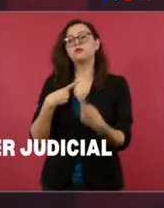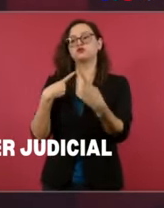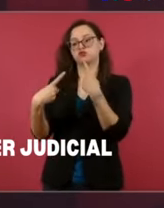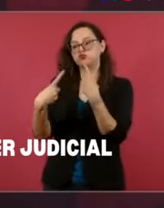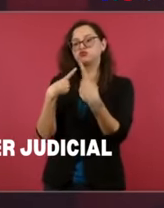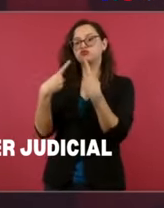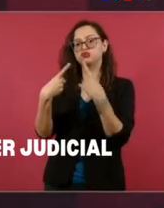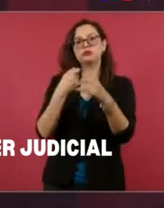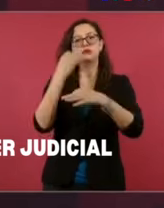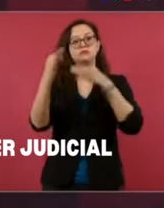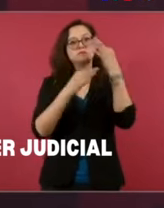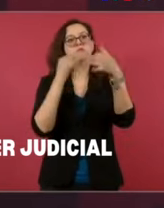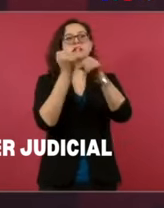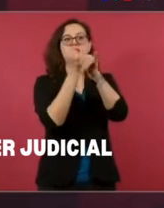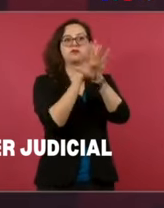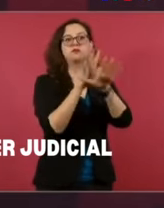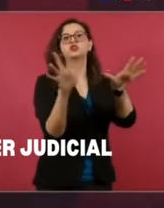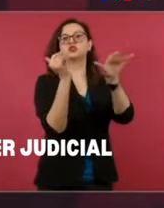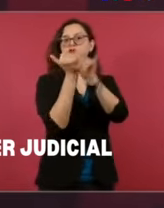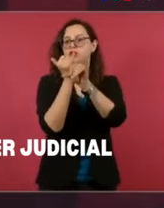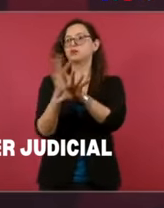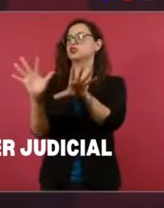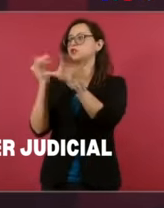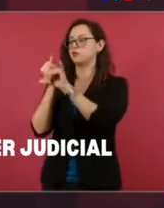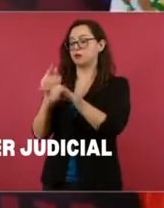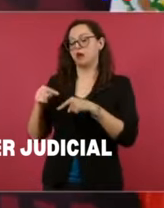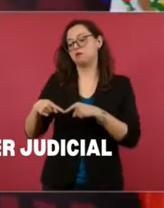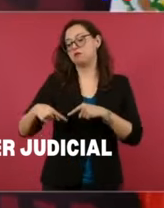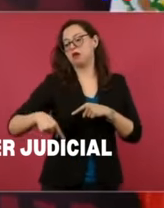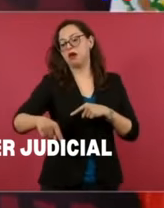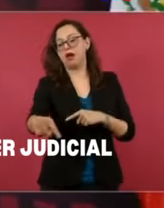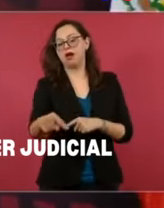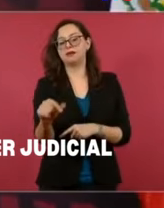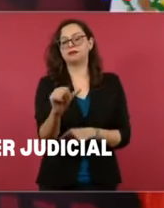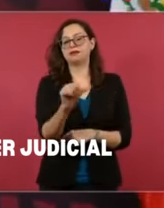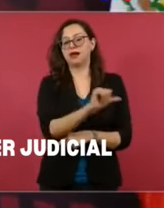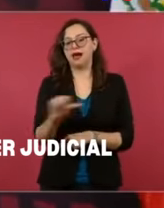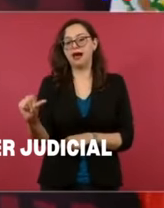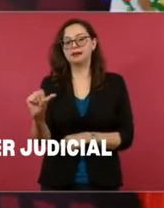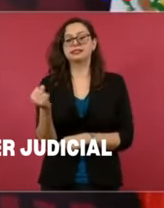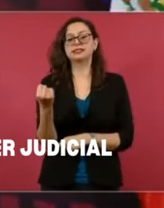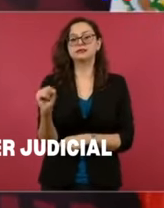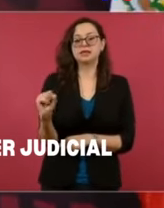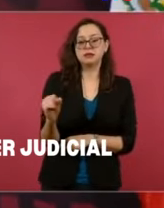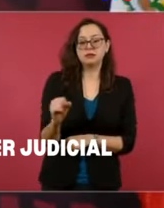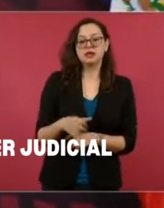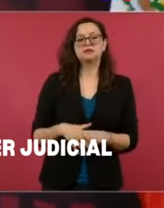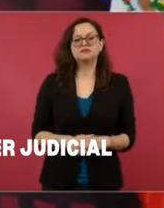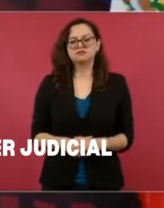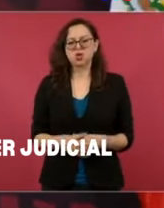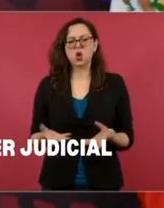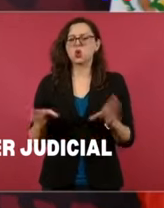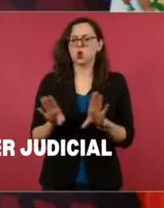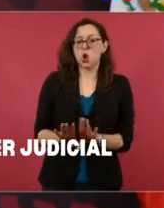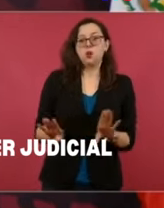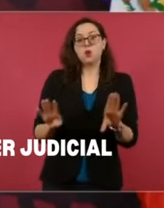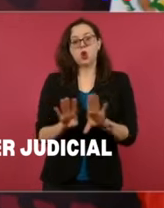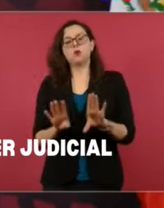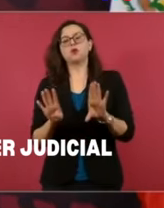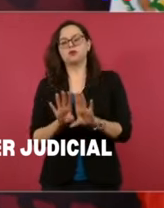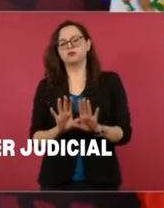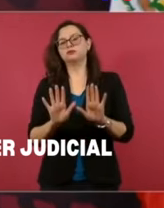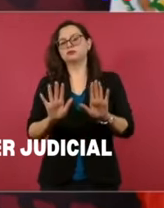sesiones de septiembre de este año. Entonces, ya las formas, cómo sería, etcétera, pues